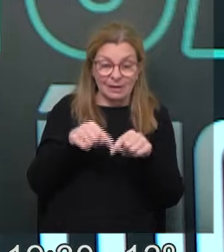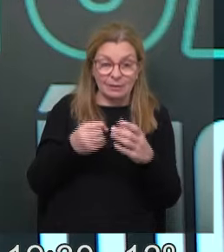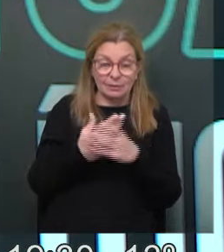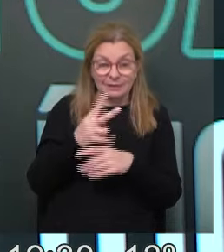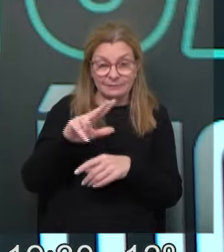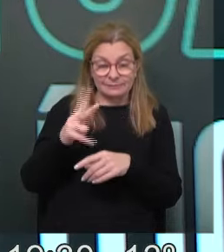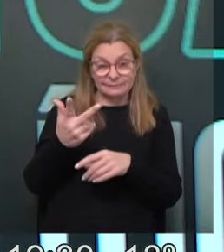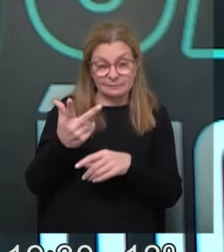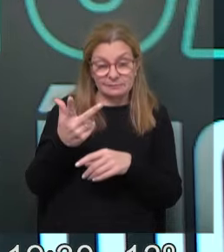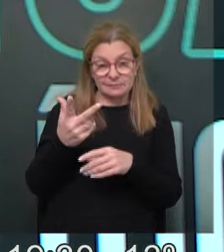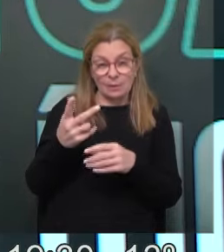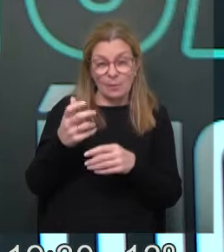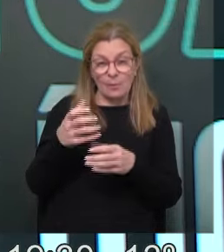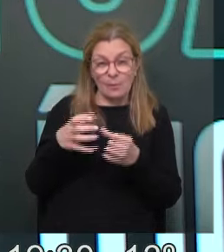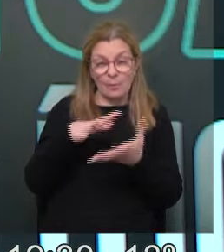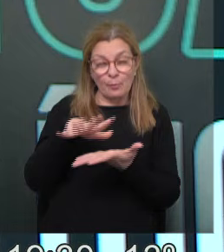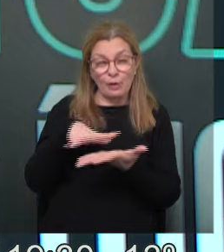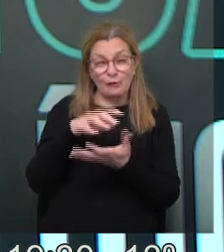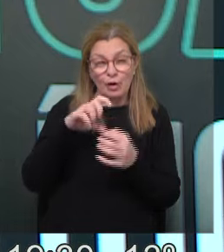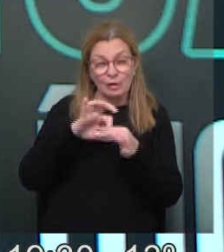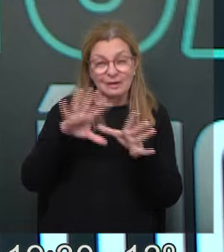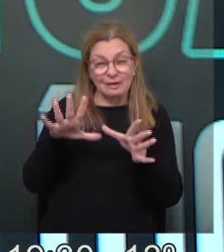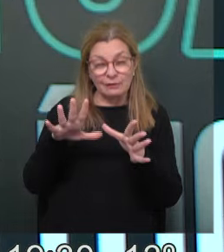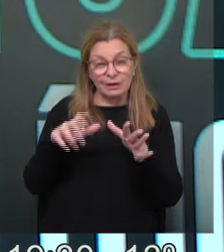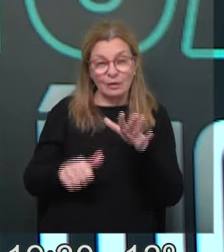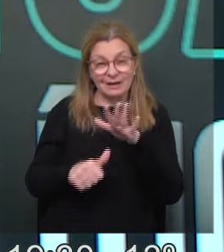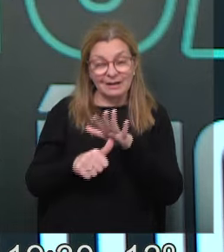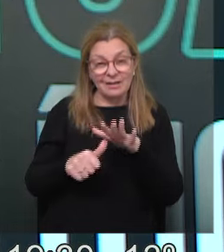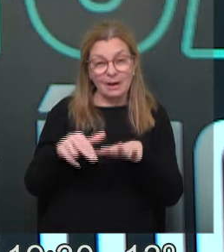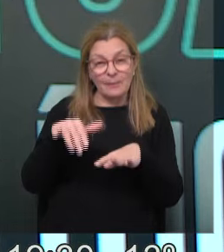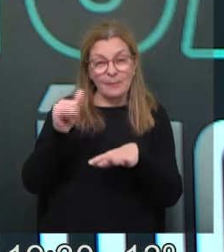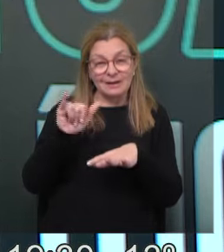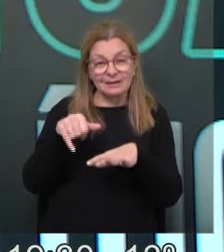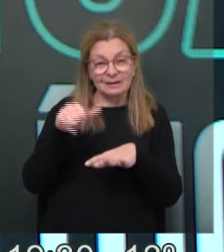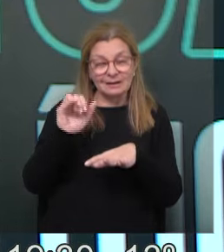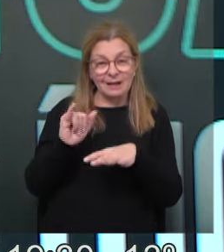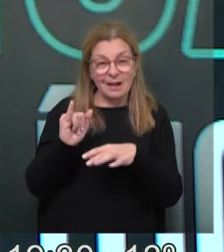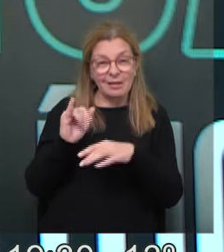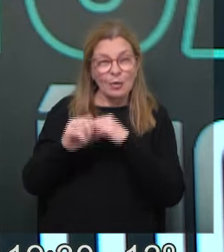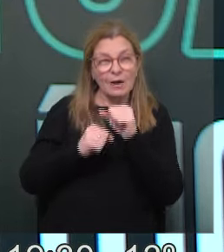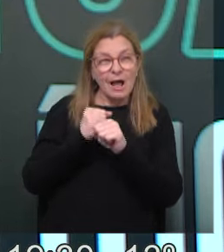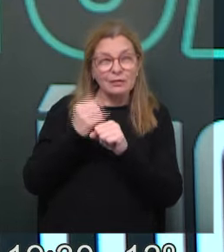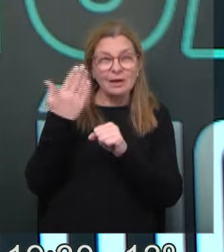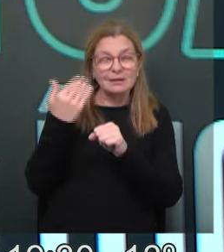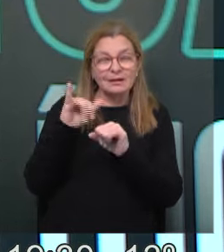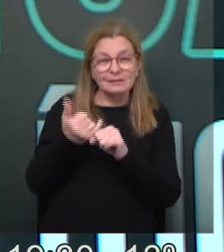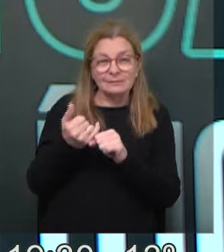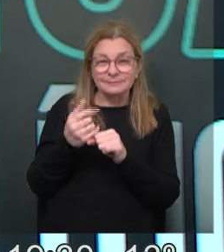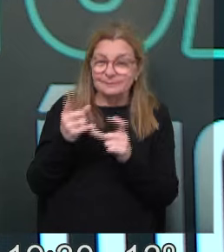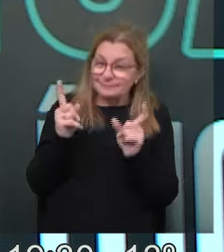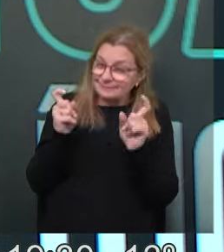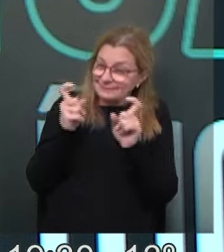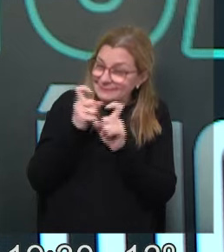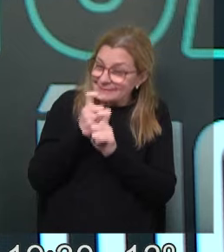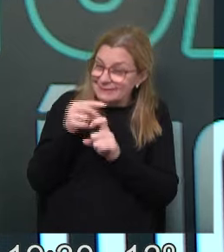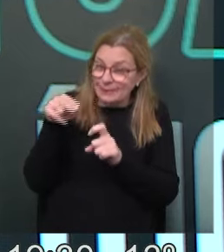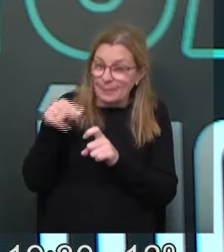tercera es el espacio de los pueblos libres que es el que ha sido más crítico con el liderazgo de manini ya desde hace un año fue recrudeciendo Si se quiere